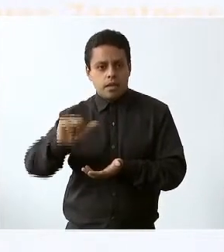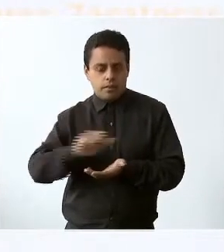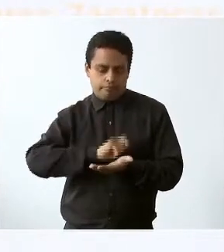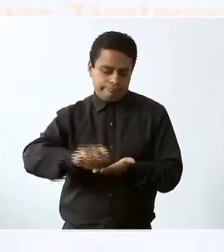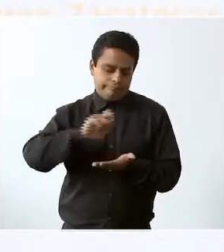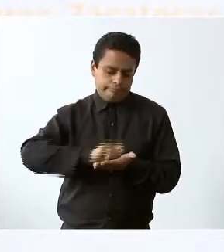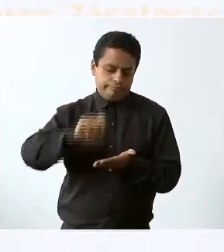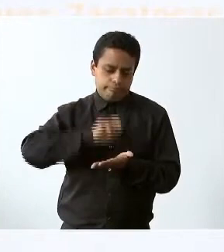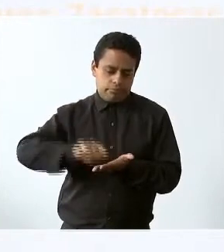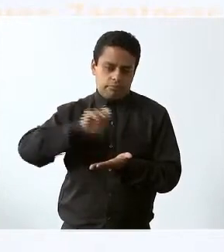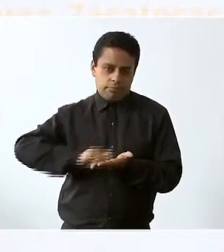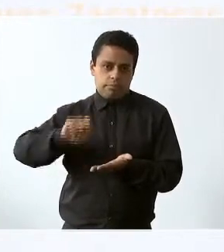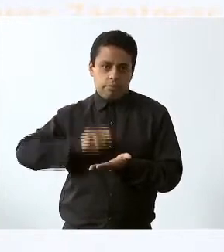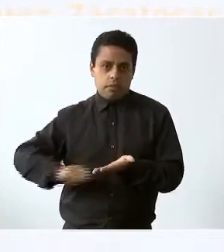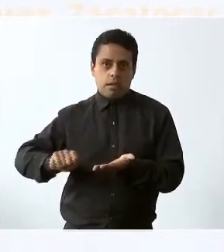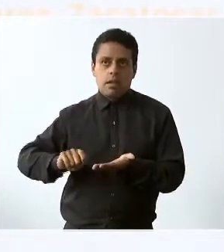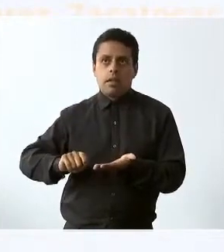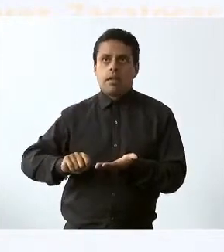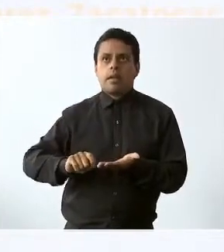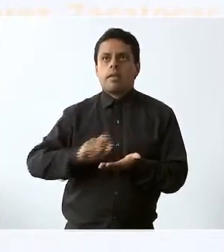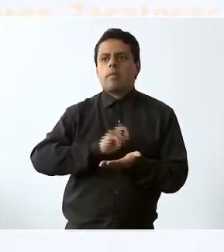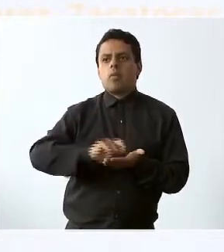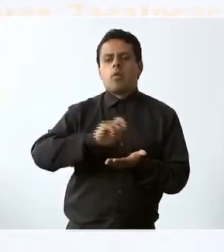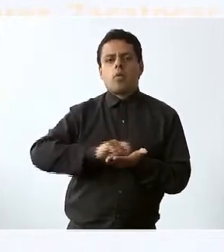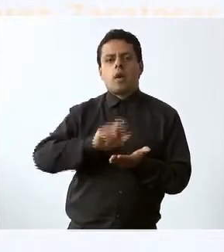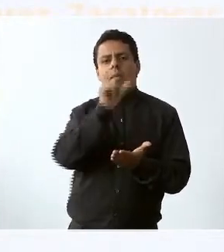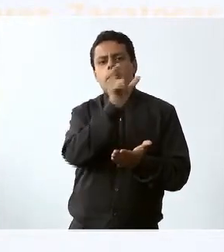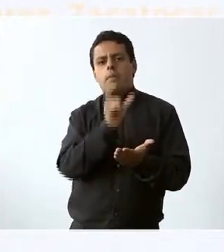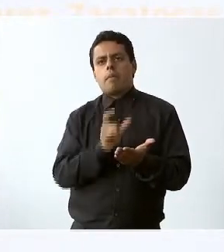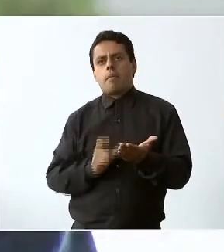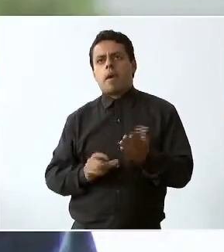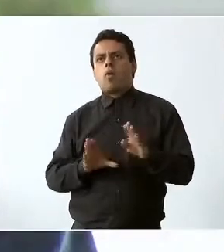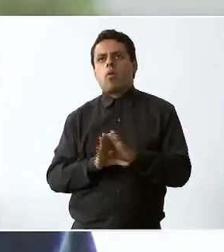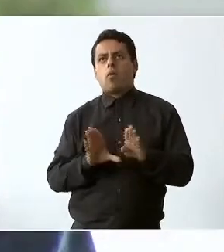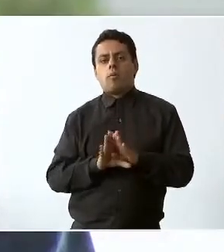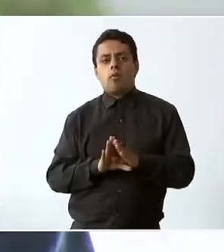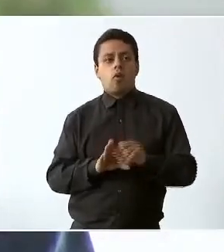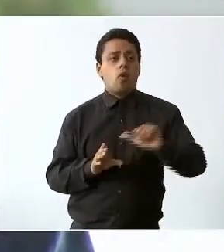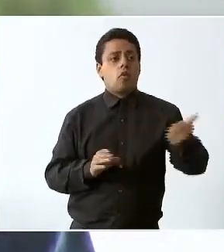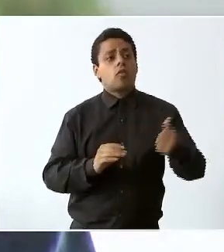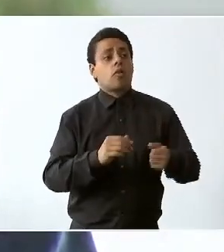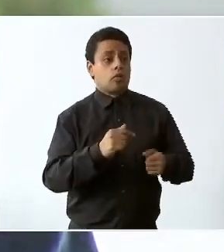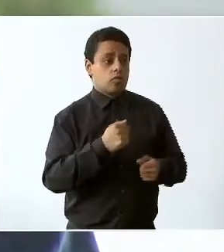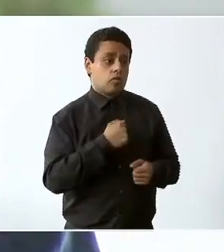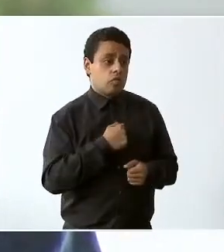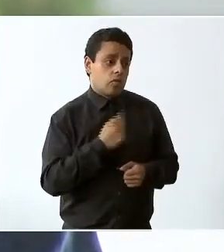No un poema escrito por encargo